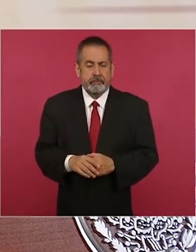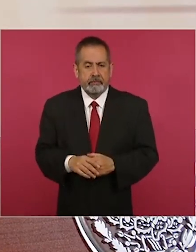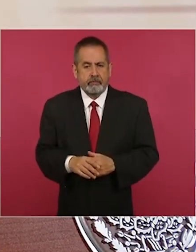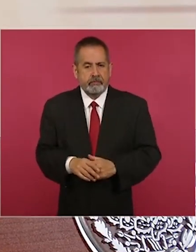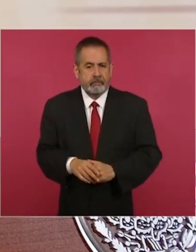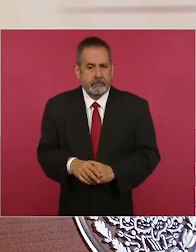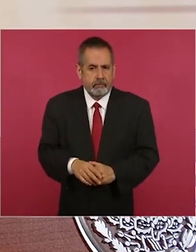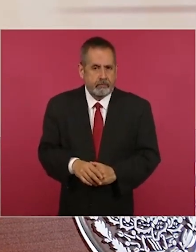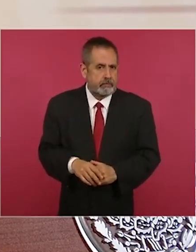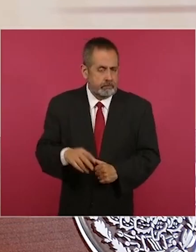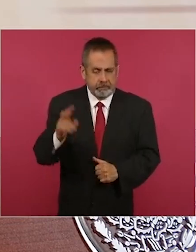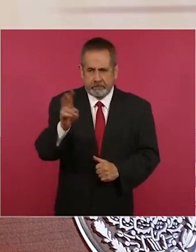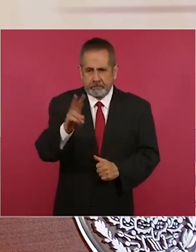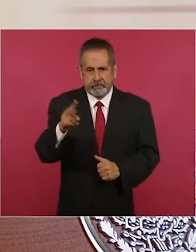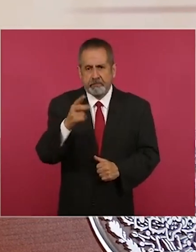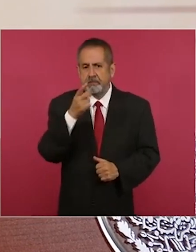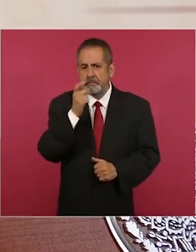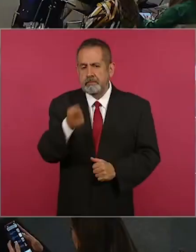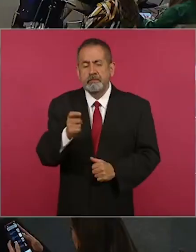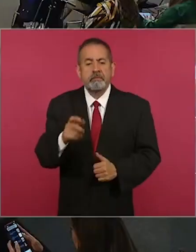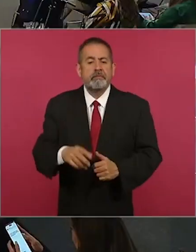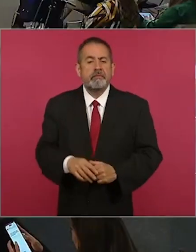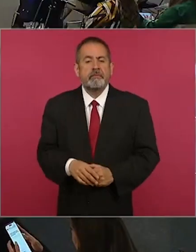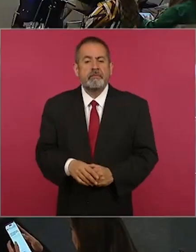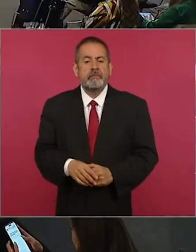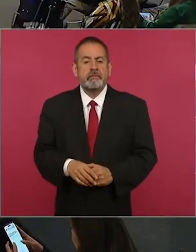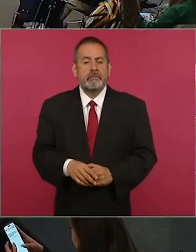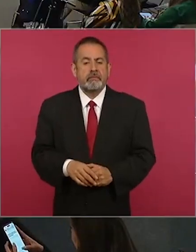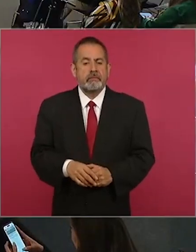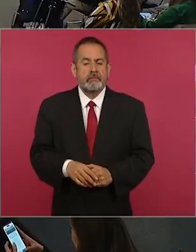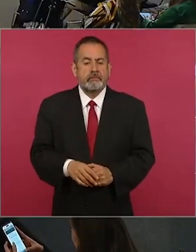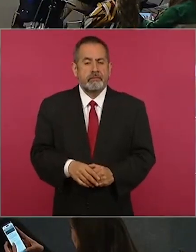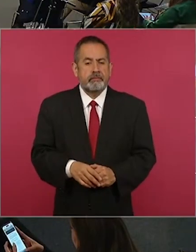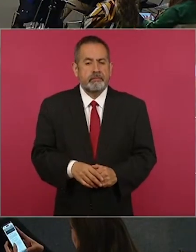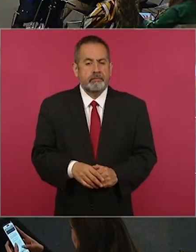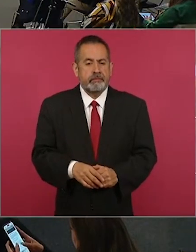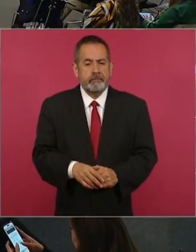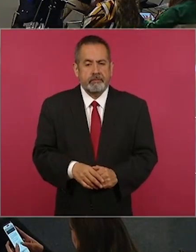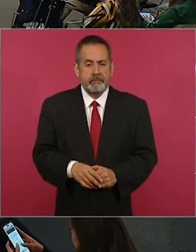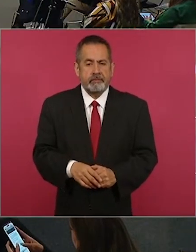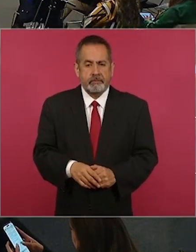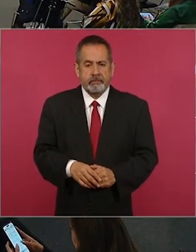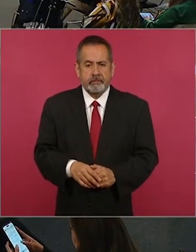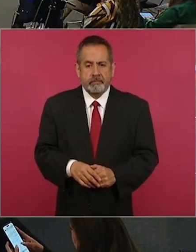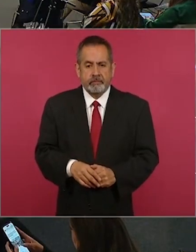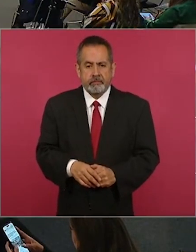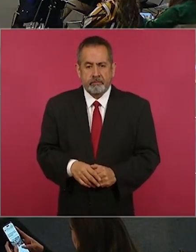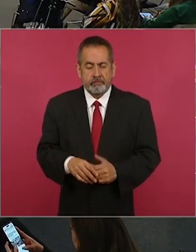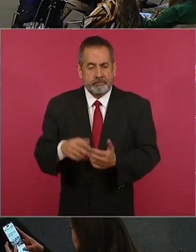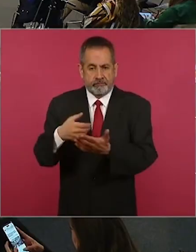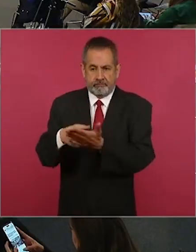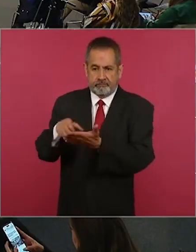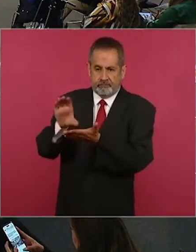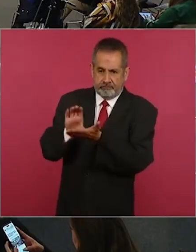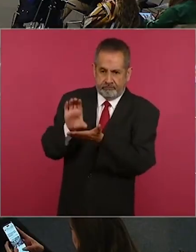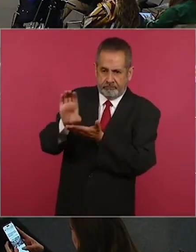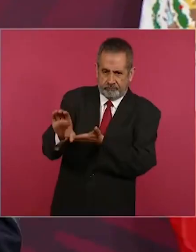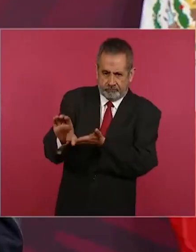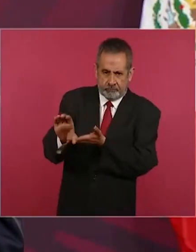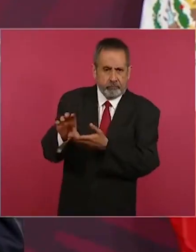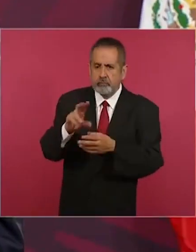cierto que se trata de una inversión que no de